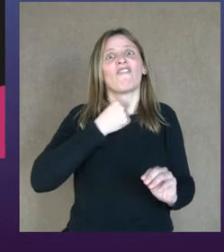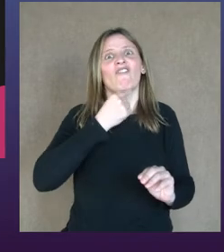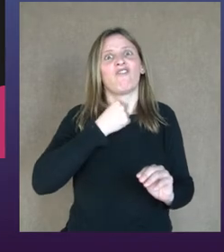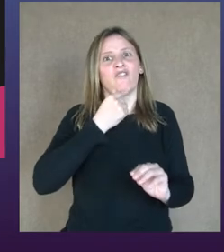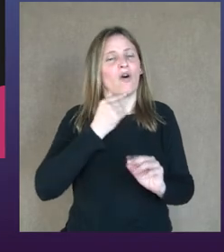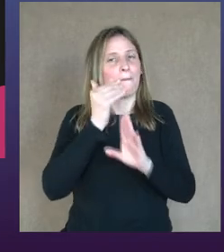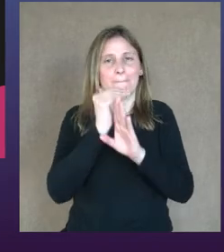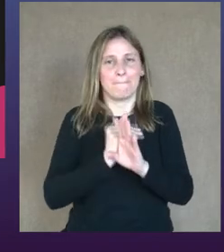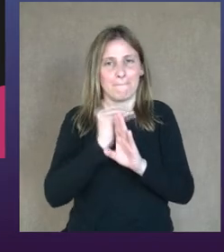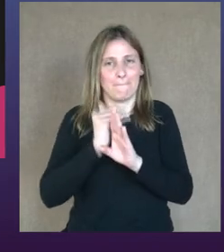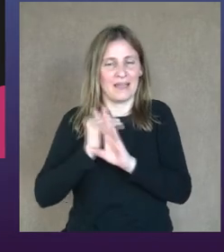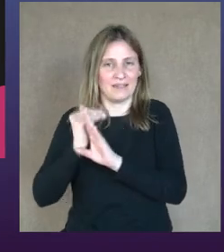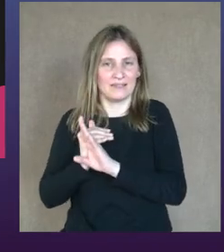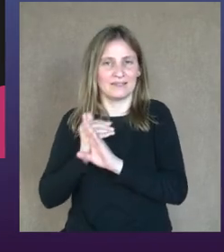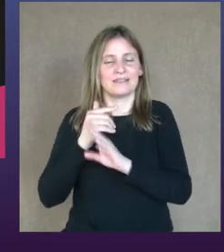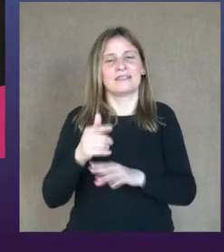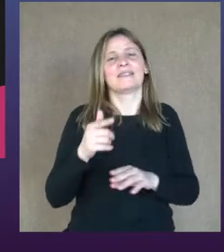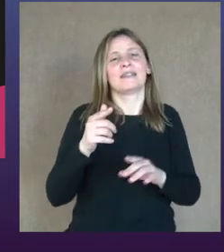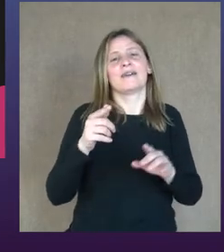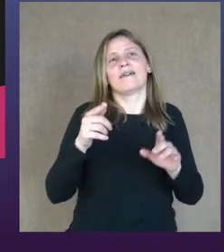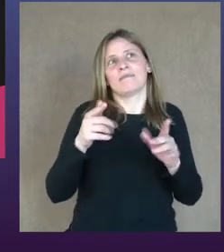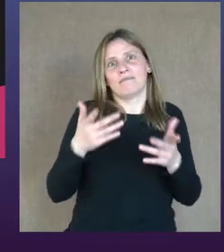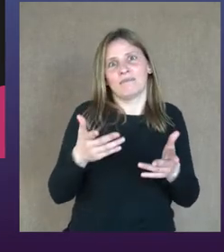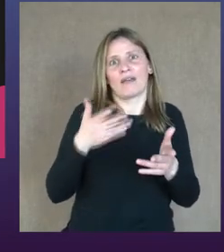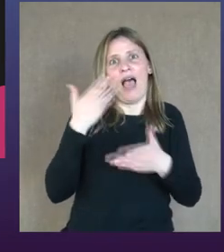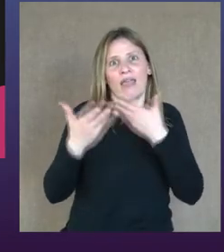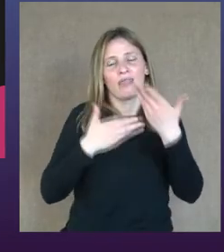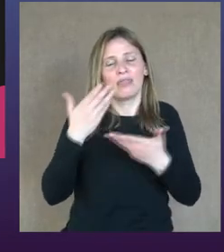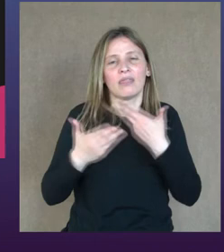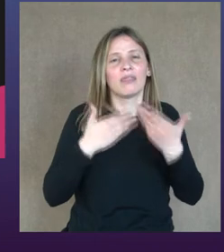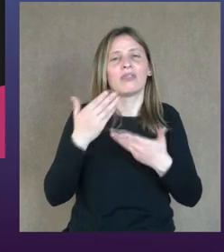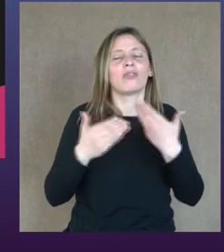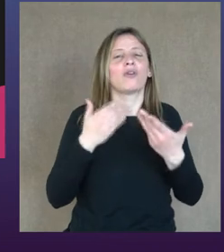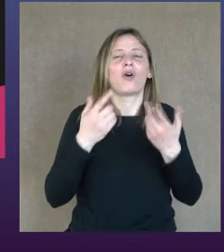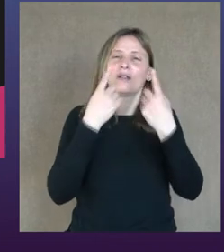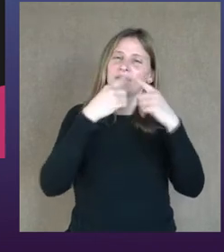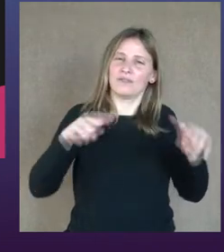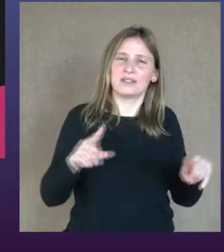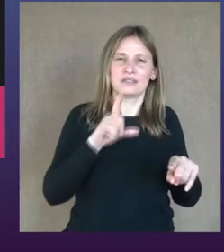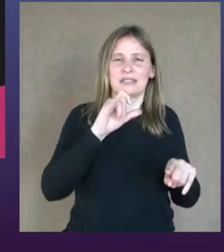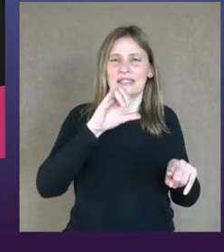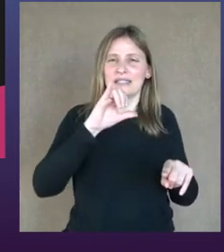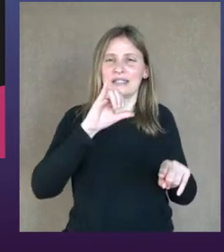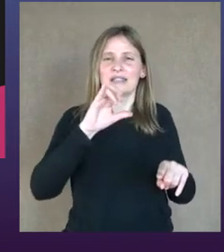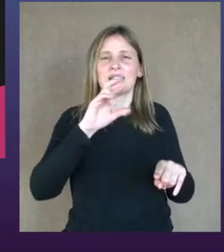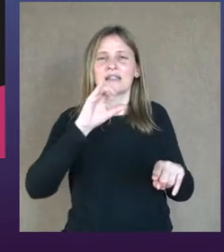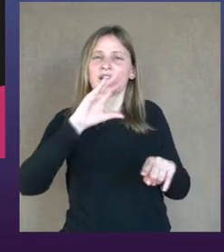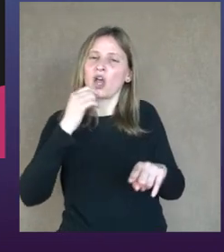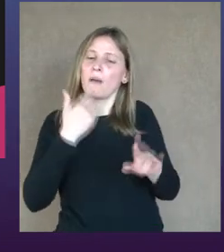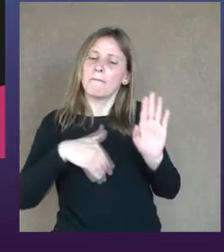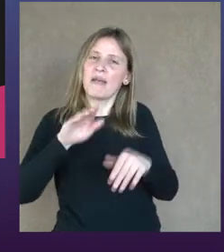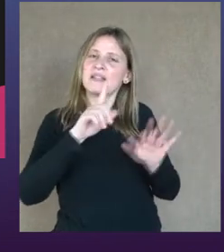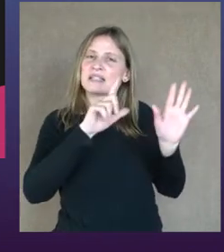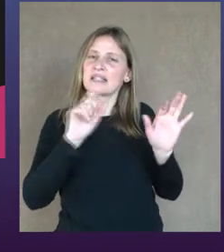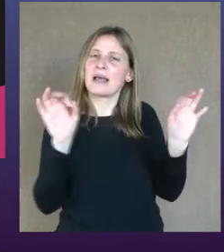mucho menor que en una orquesta del mundo del bel canto o del verismo, que son orquestas más de 70 músicos, donde uno tiene